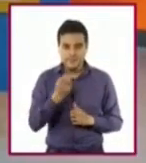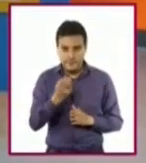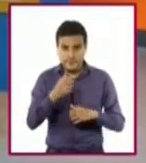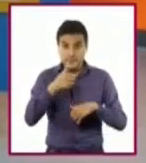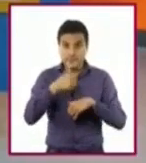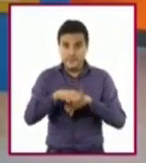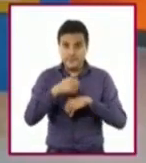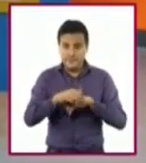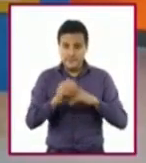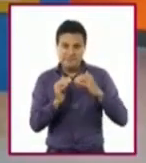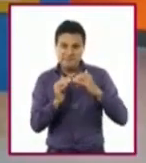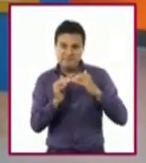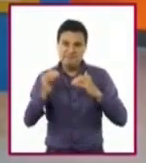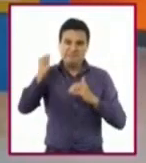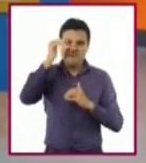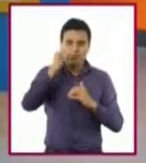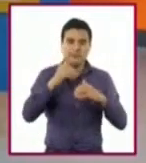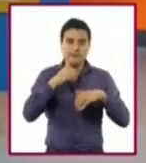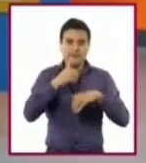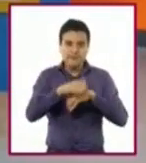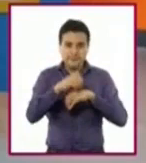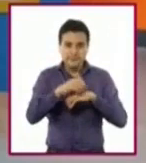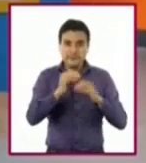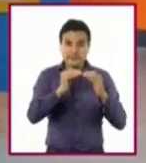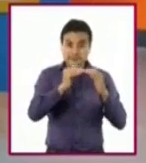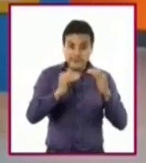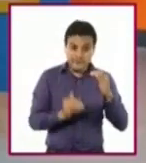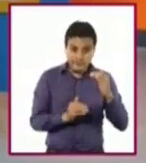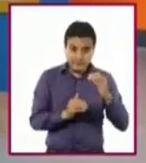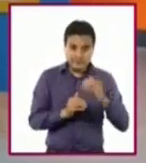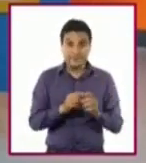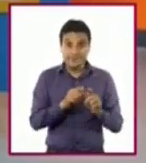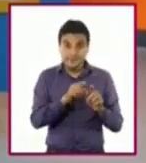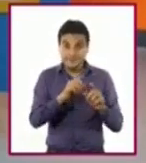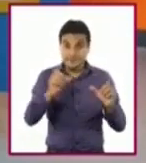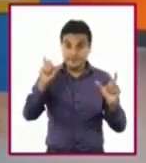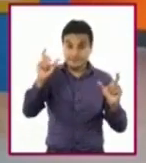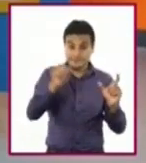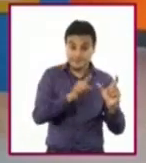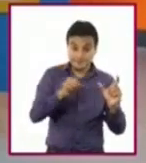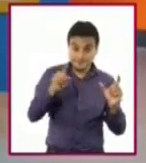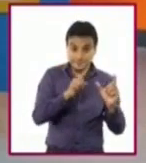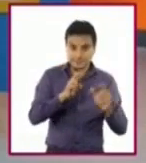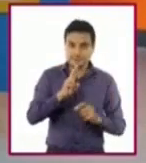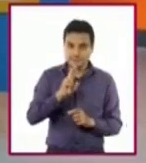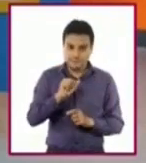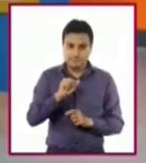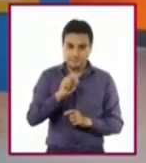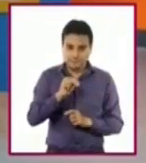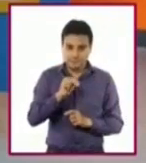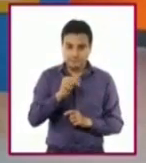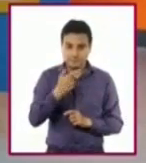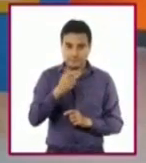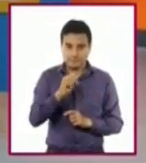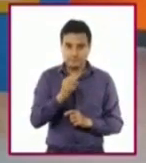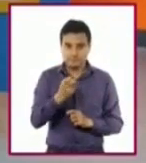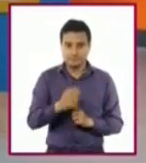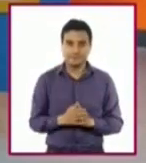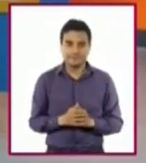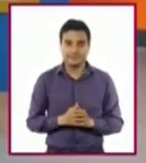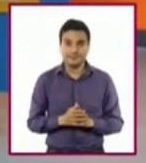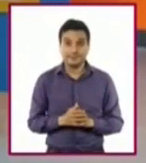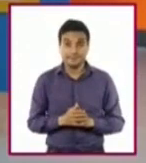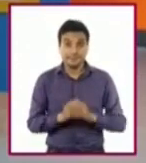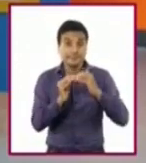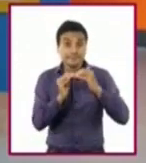y mínimo de un conjunto de datos nos permite obtener una idea de la dispersión de los mismos cuanto mayor es el